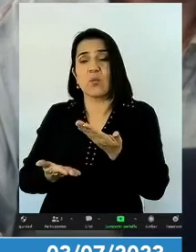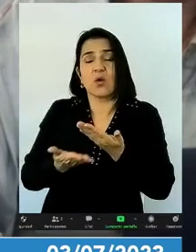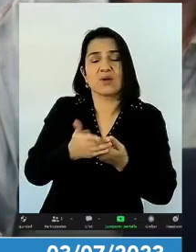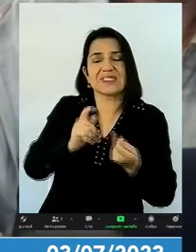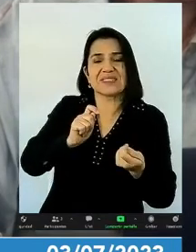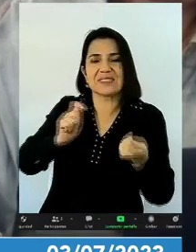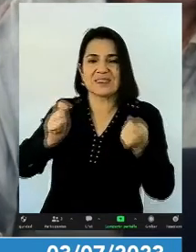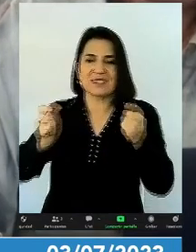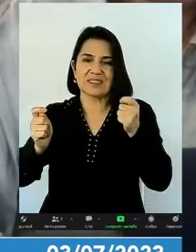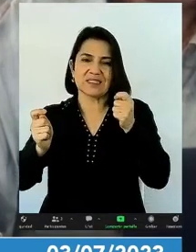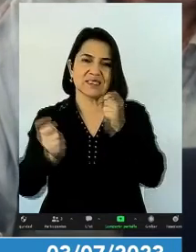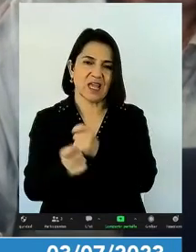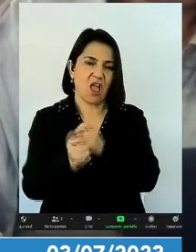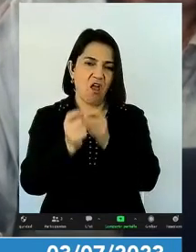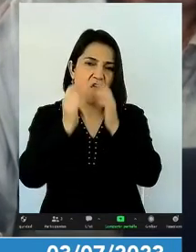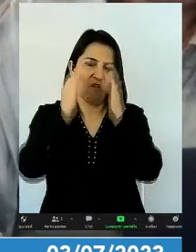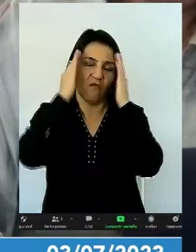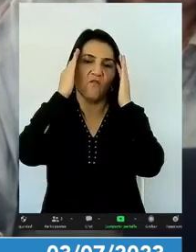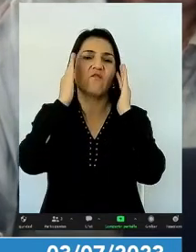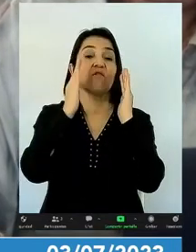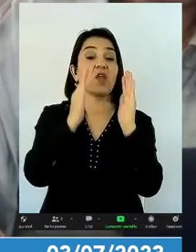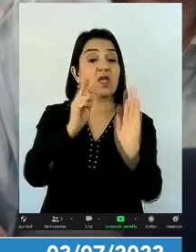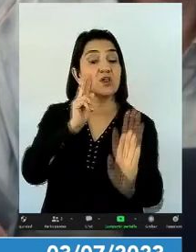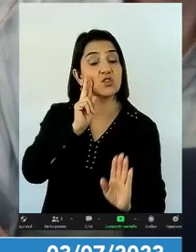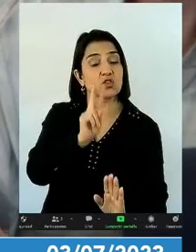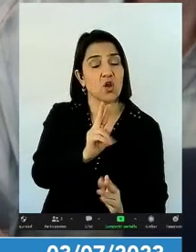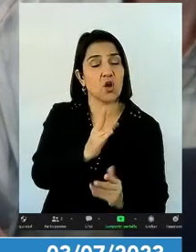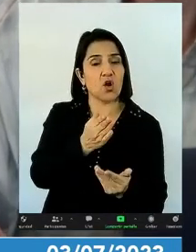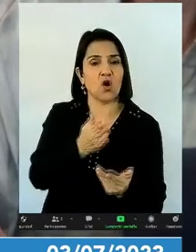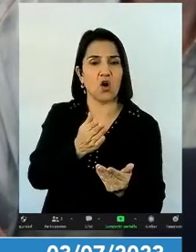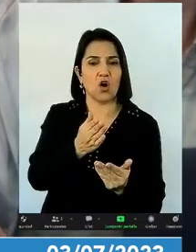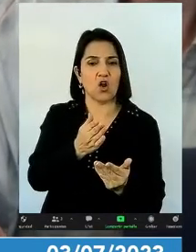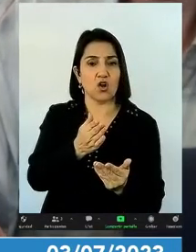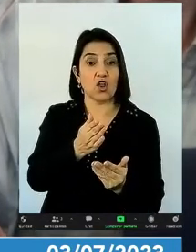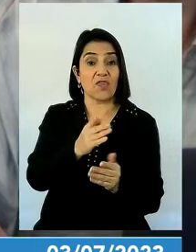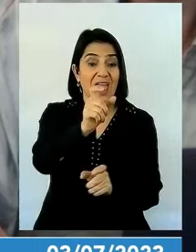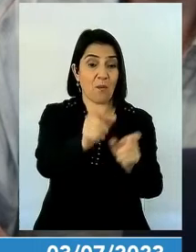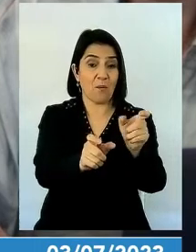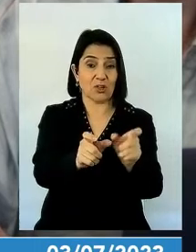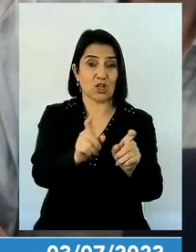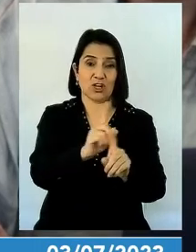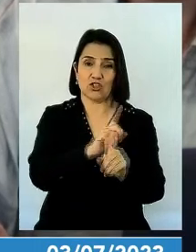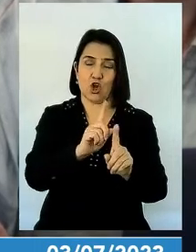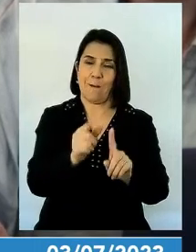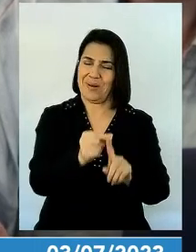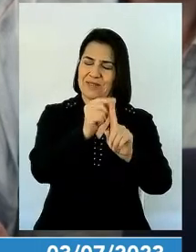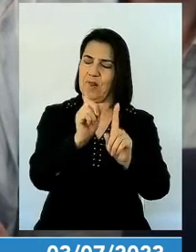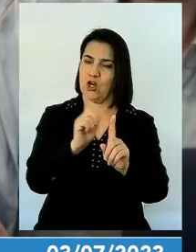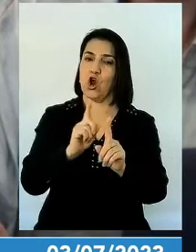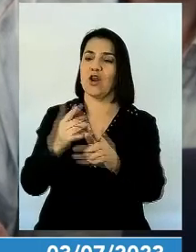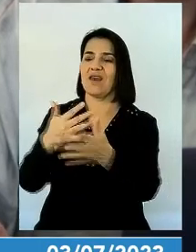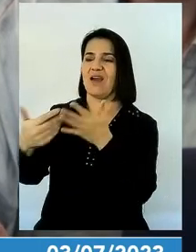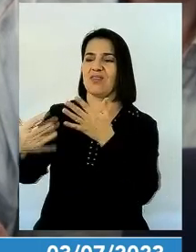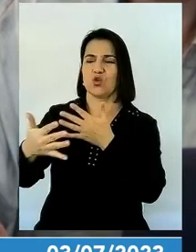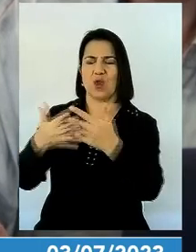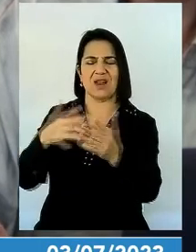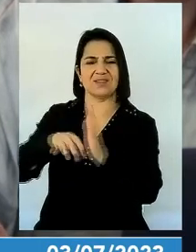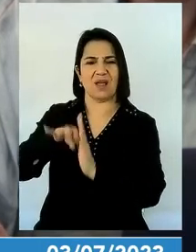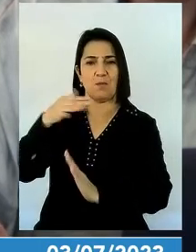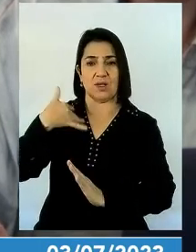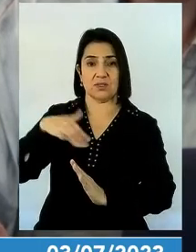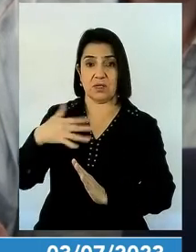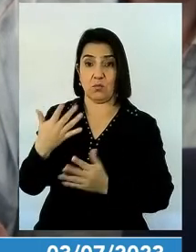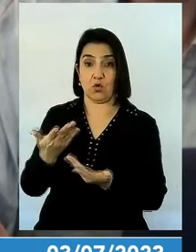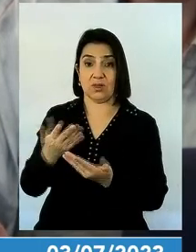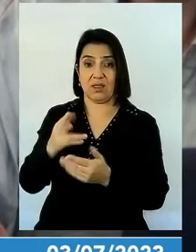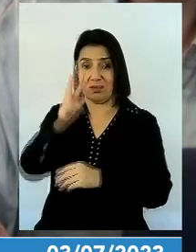visión con un carácter ecocentrista presente en todos los pueblos originarios chilenos y latinoamericanos,